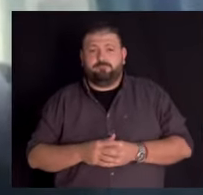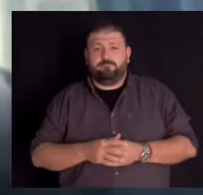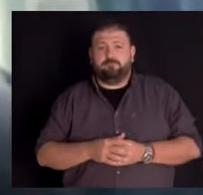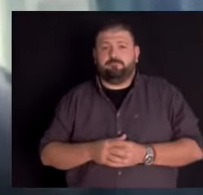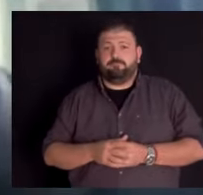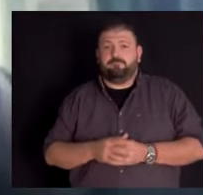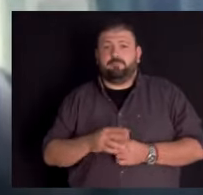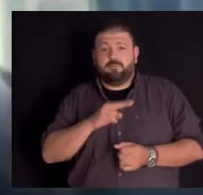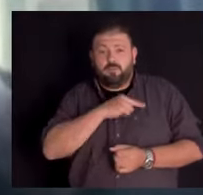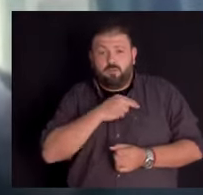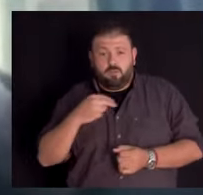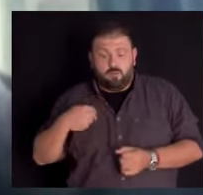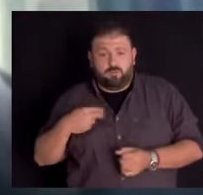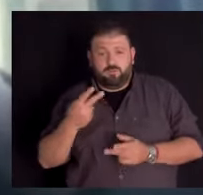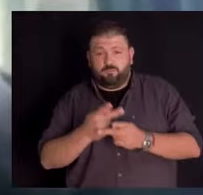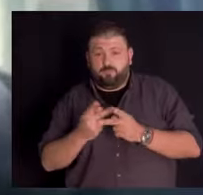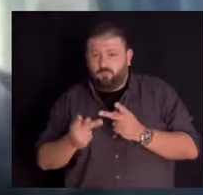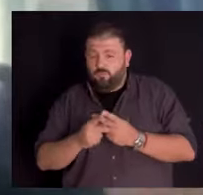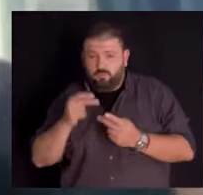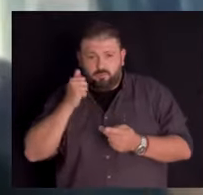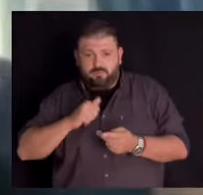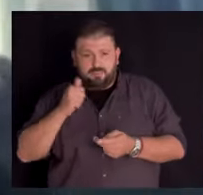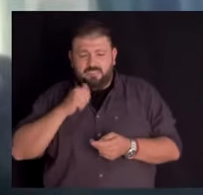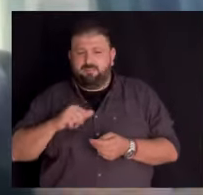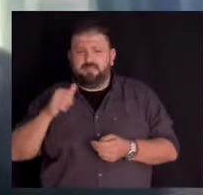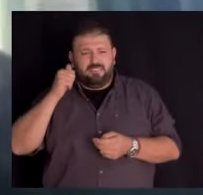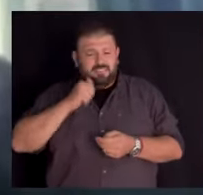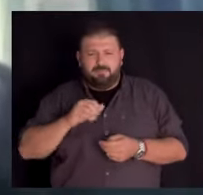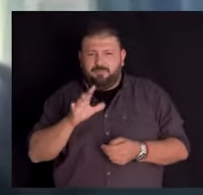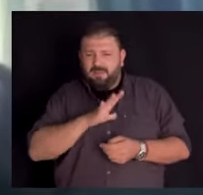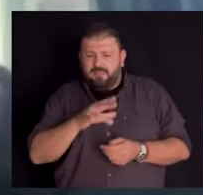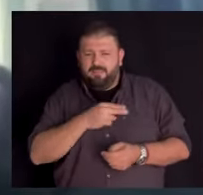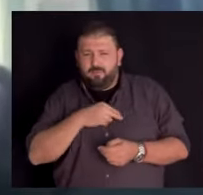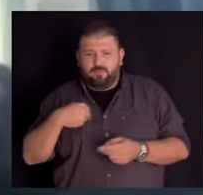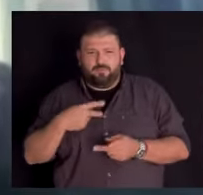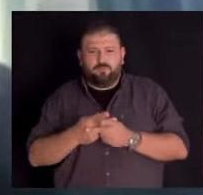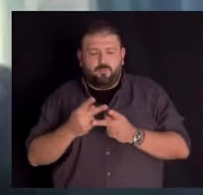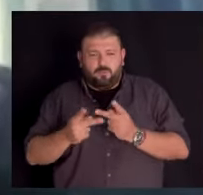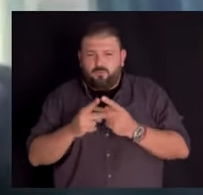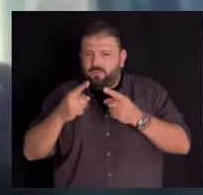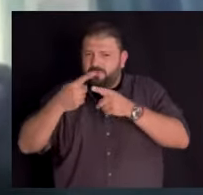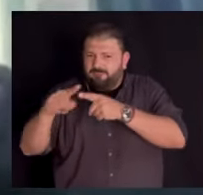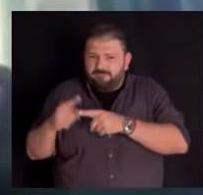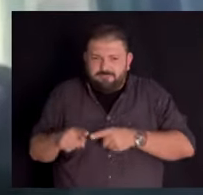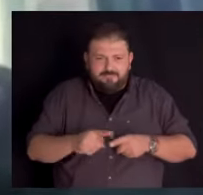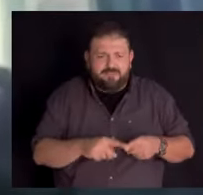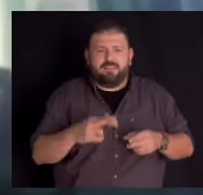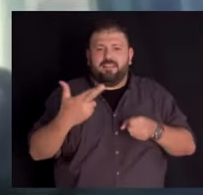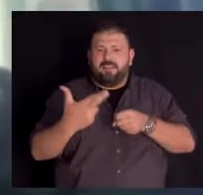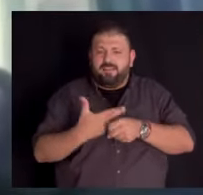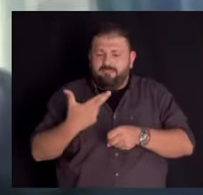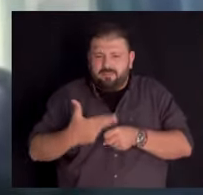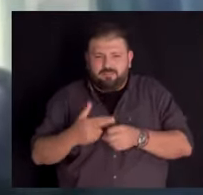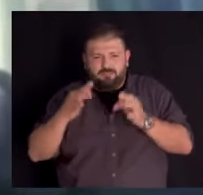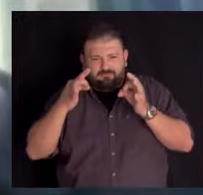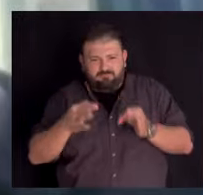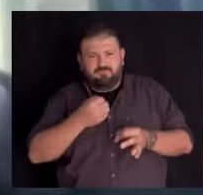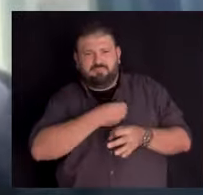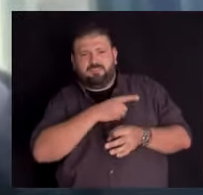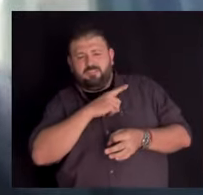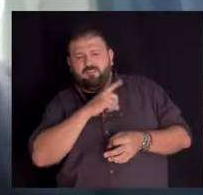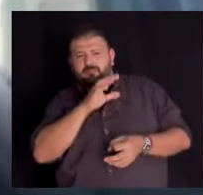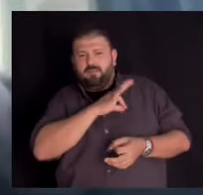de nuestros productos, de nuestra línea, ¿sí?, que haya siempre nutrientes, que haya siempre refrescos saludables y todo